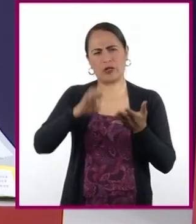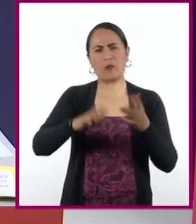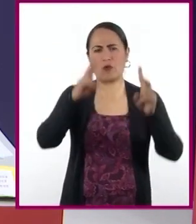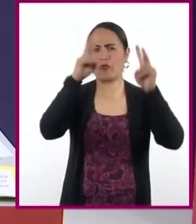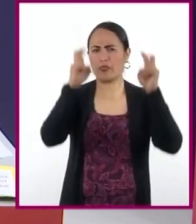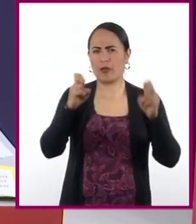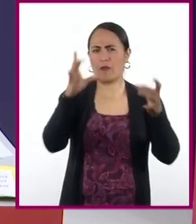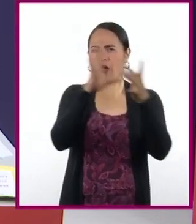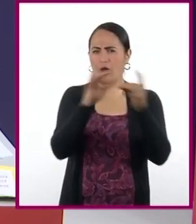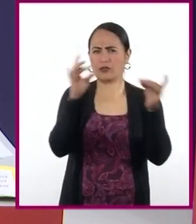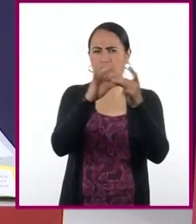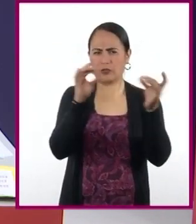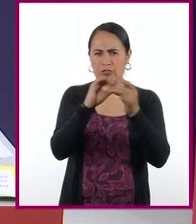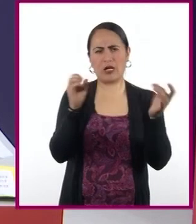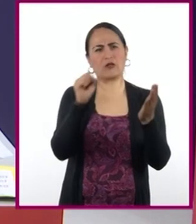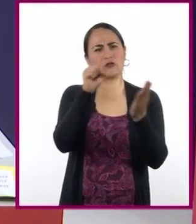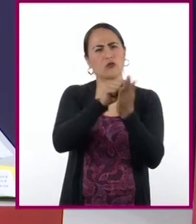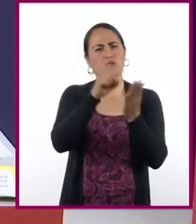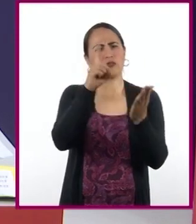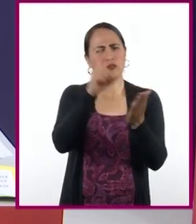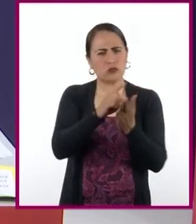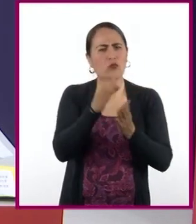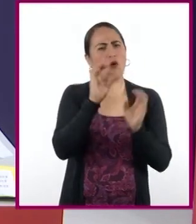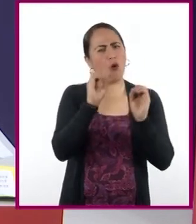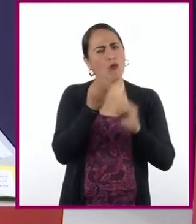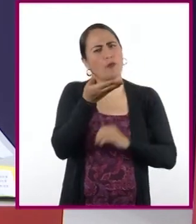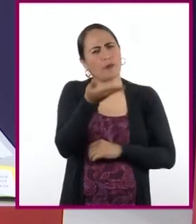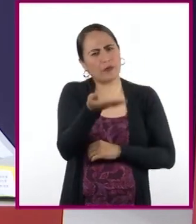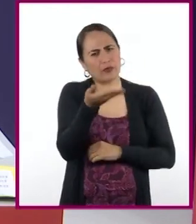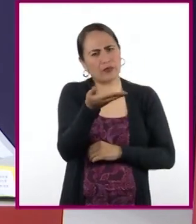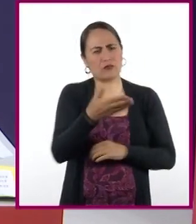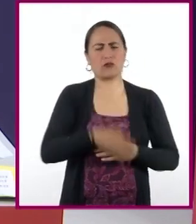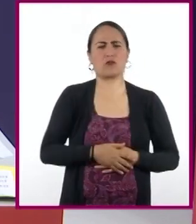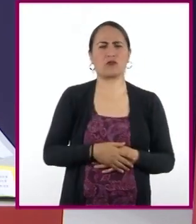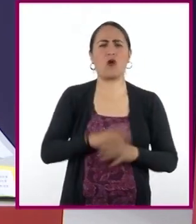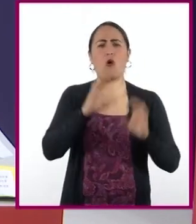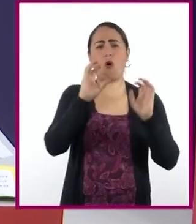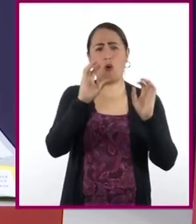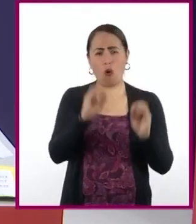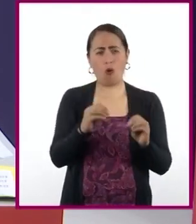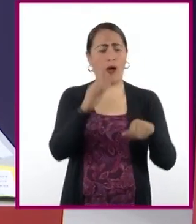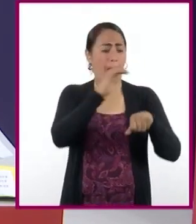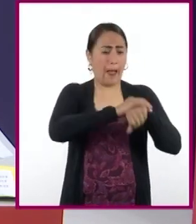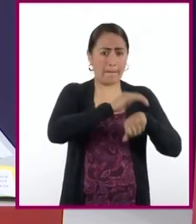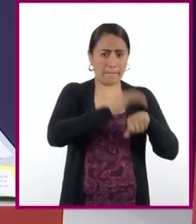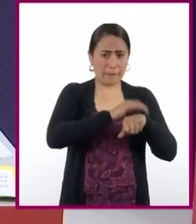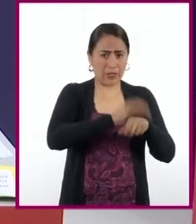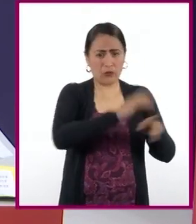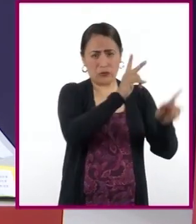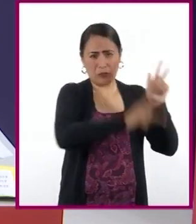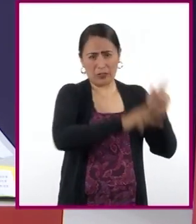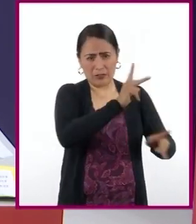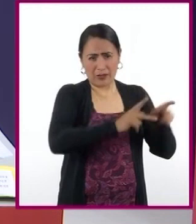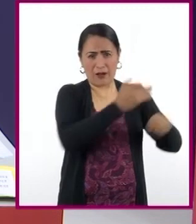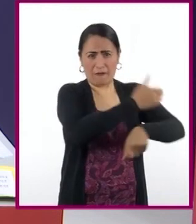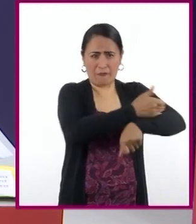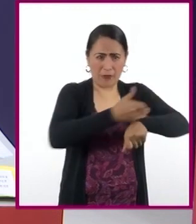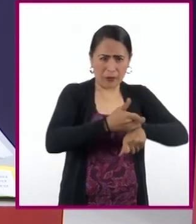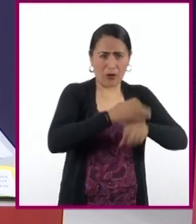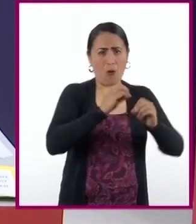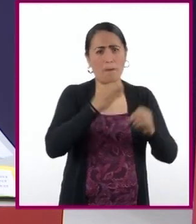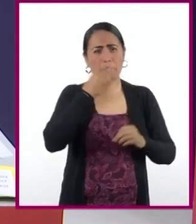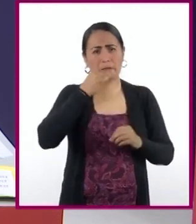tema, una solicitud o petición. Cuando quieran conversar con sus amigos, familiares, escribir un